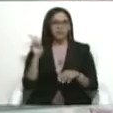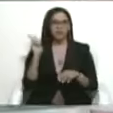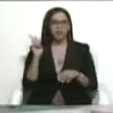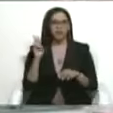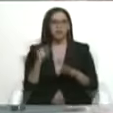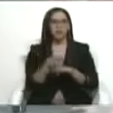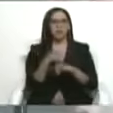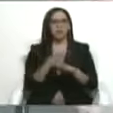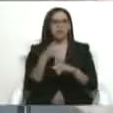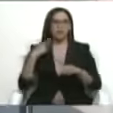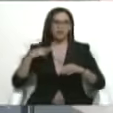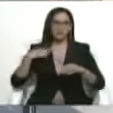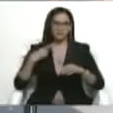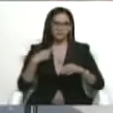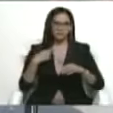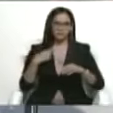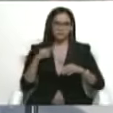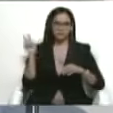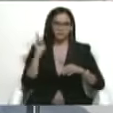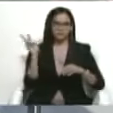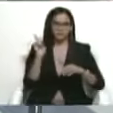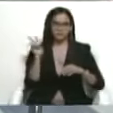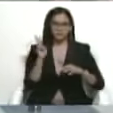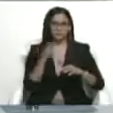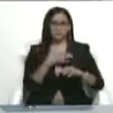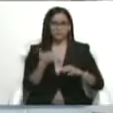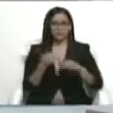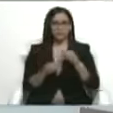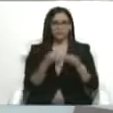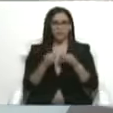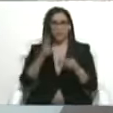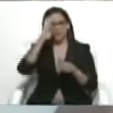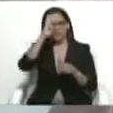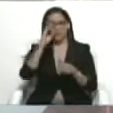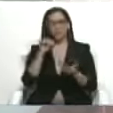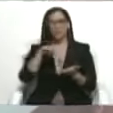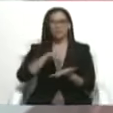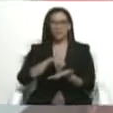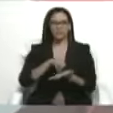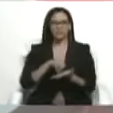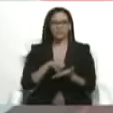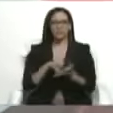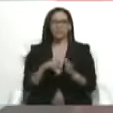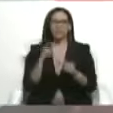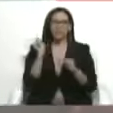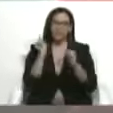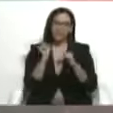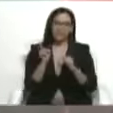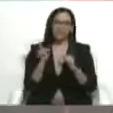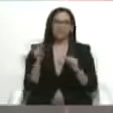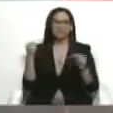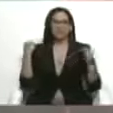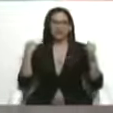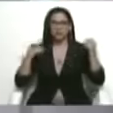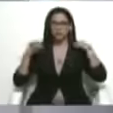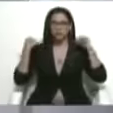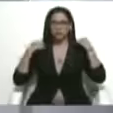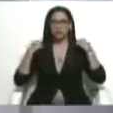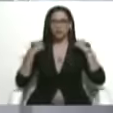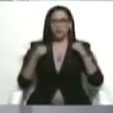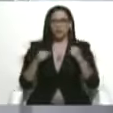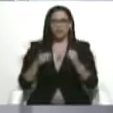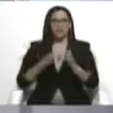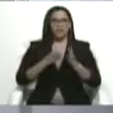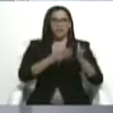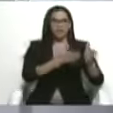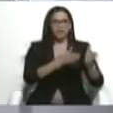gobierno regional adverso al Estado venezolano, quisieron colocar a Barinas como epicentro de esa subversión que escalara de ahí a